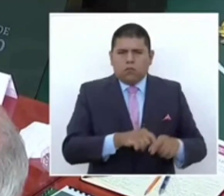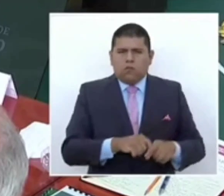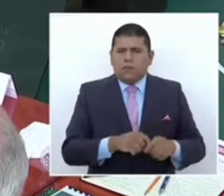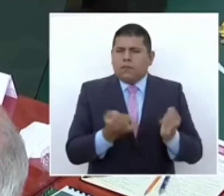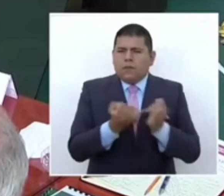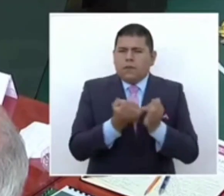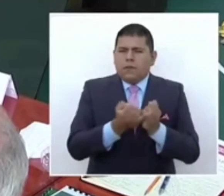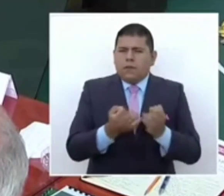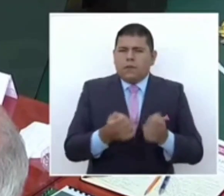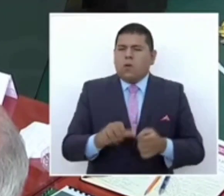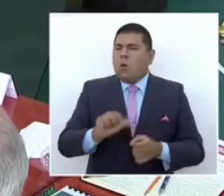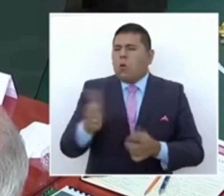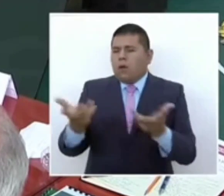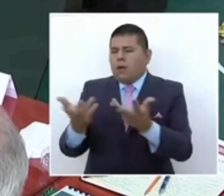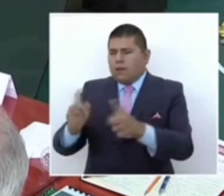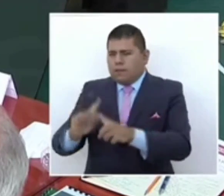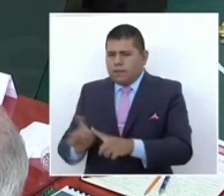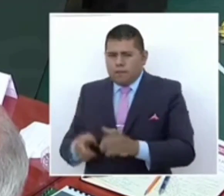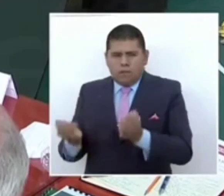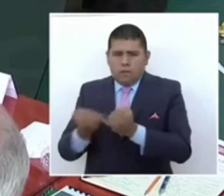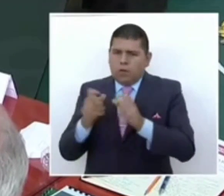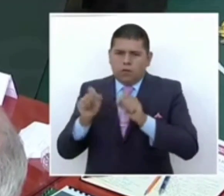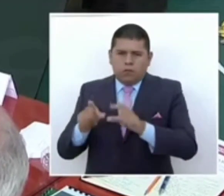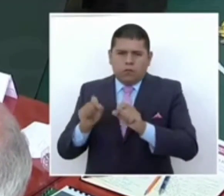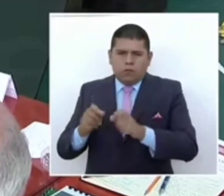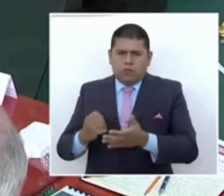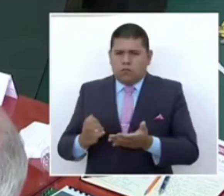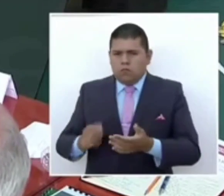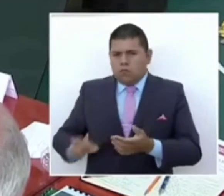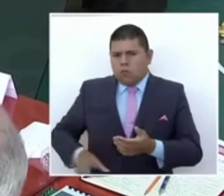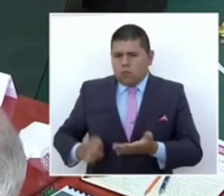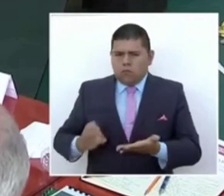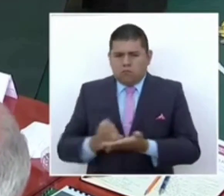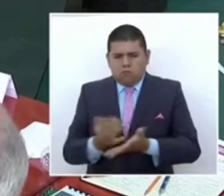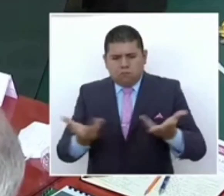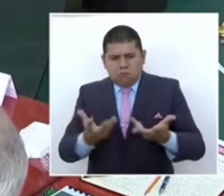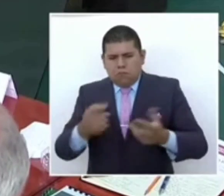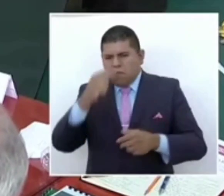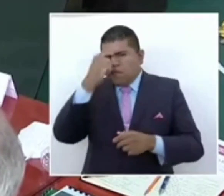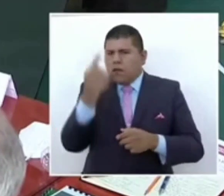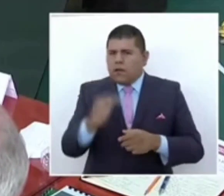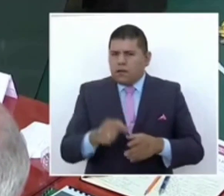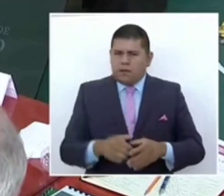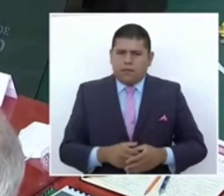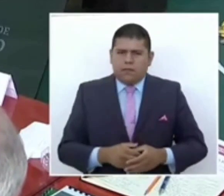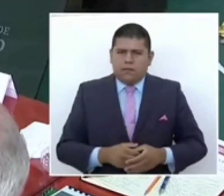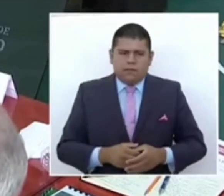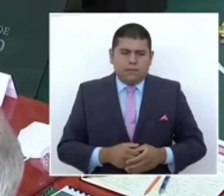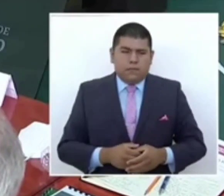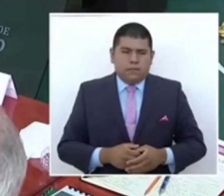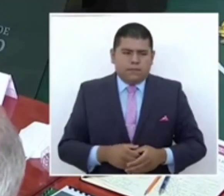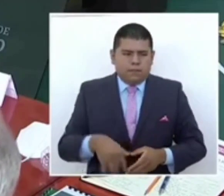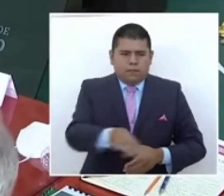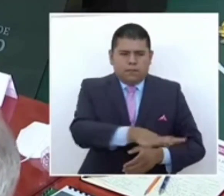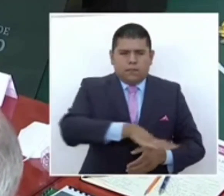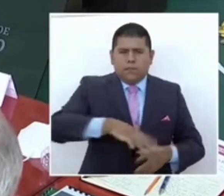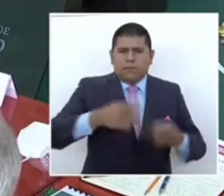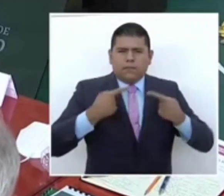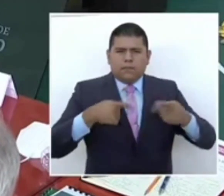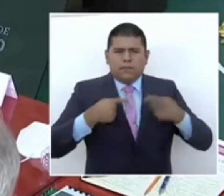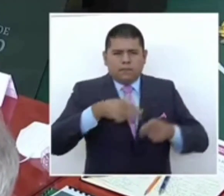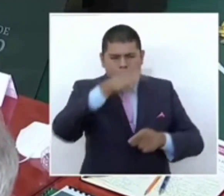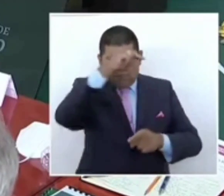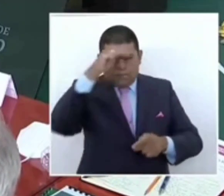vi otras obras, otras acciones en beneficio de Nayarit. Por